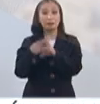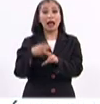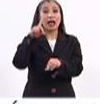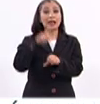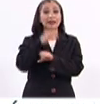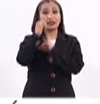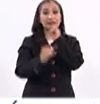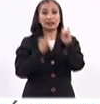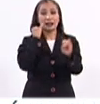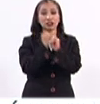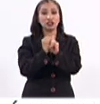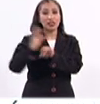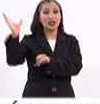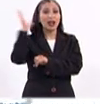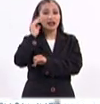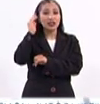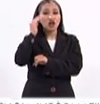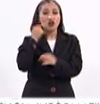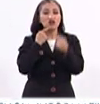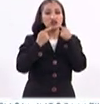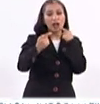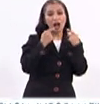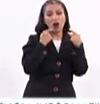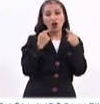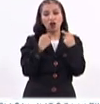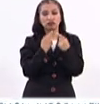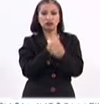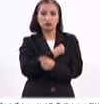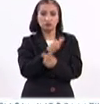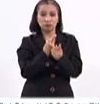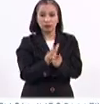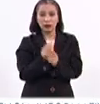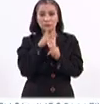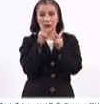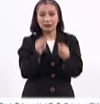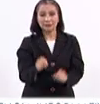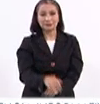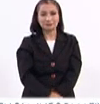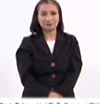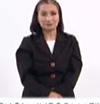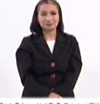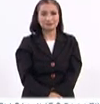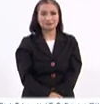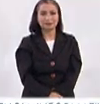Hoy se celebra el Día Internacional de la Radio. Diálogo, tolerancia y paz.